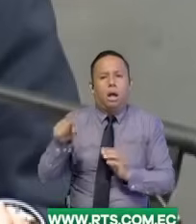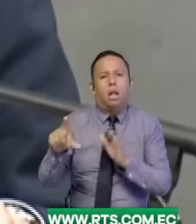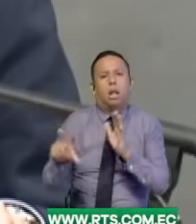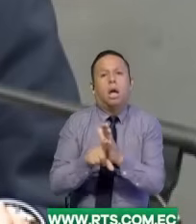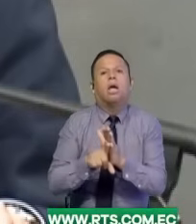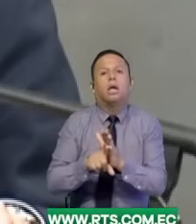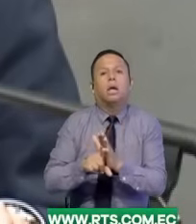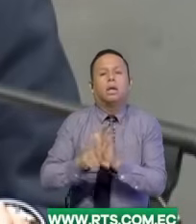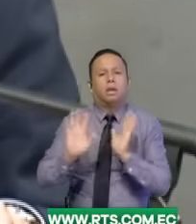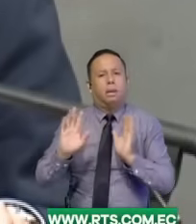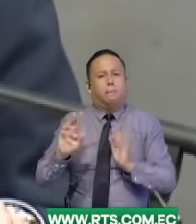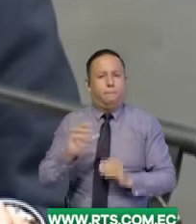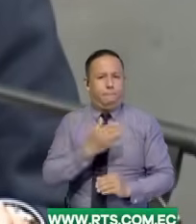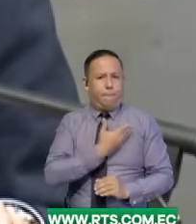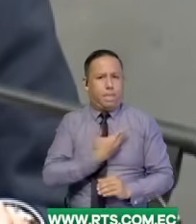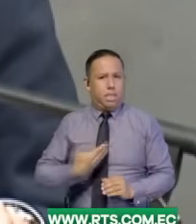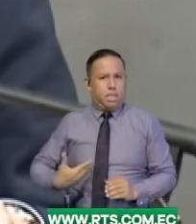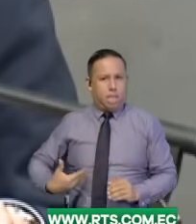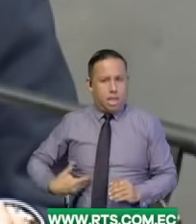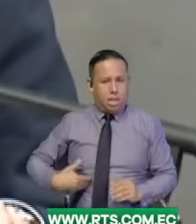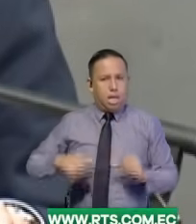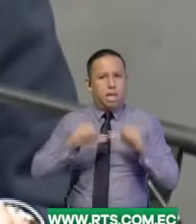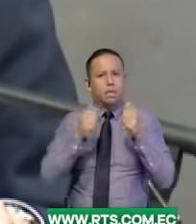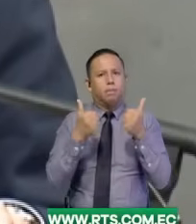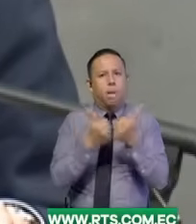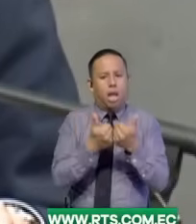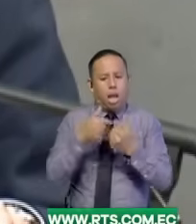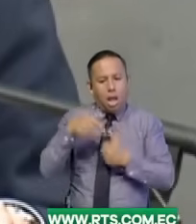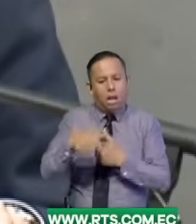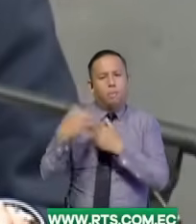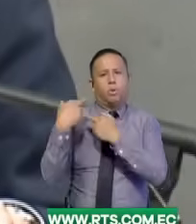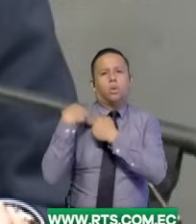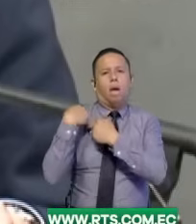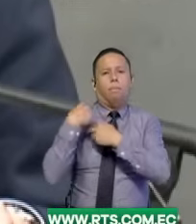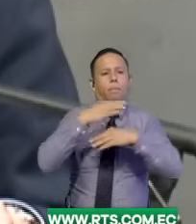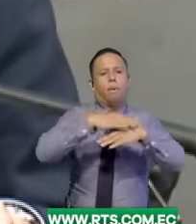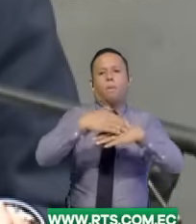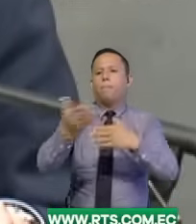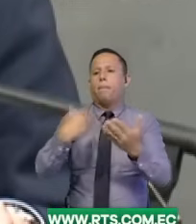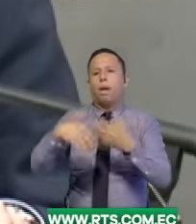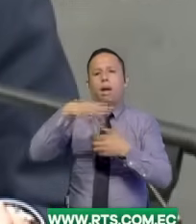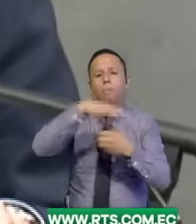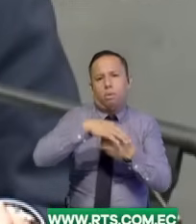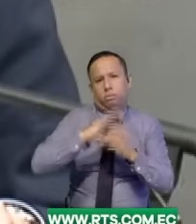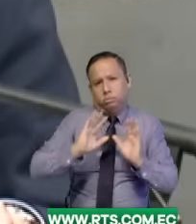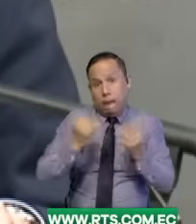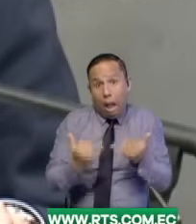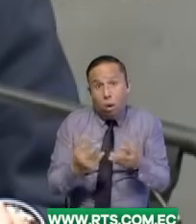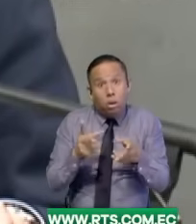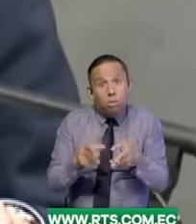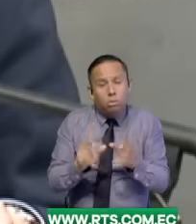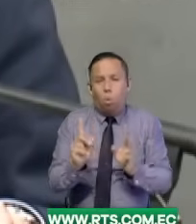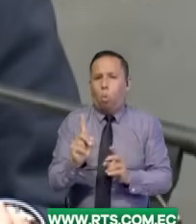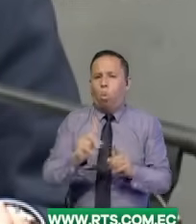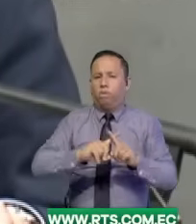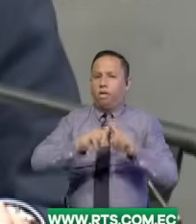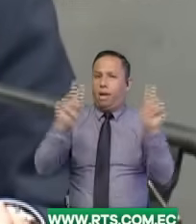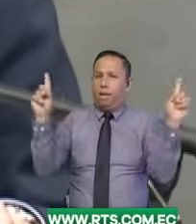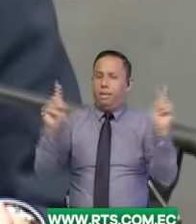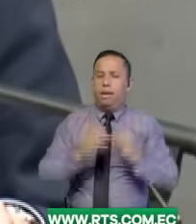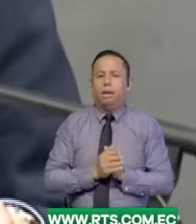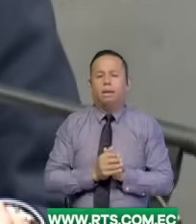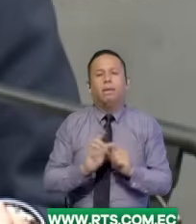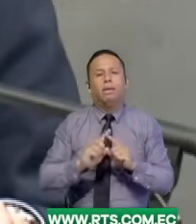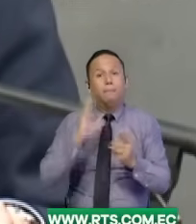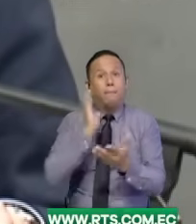el presidente de la Asamblea y llamar inmediatamente a elecciones. No estamos en ese caso. Y lo que